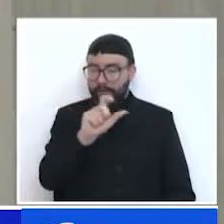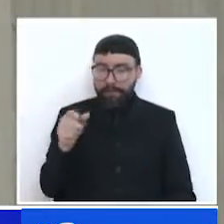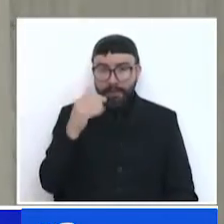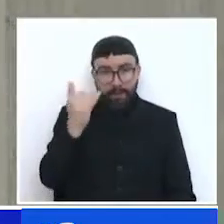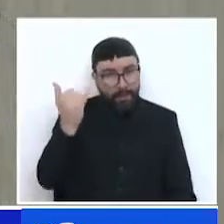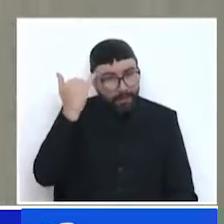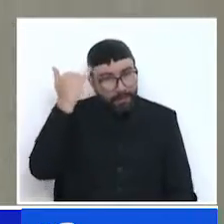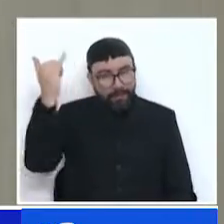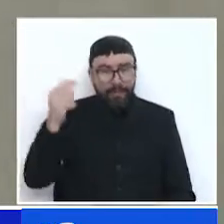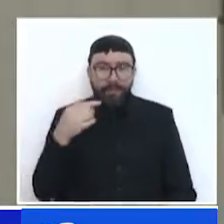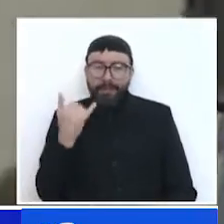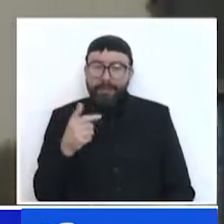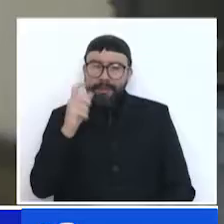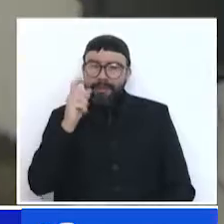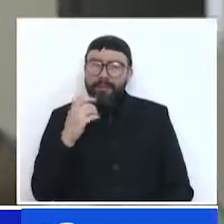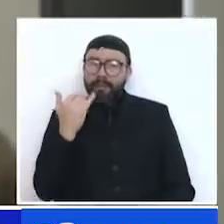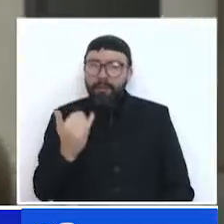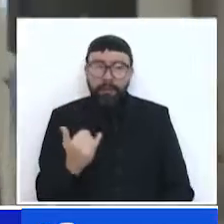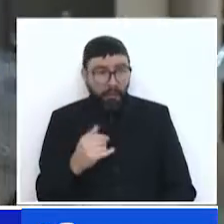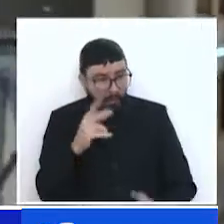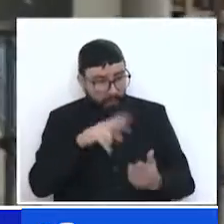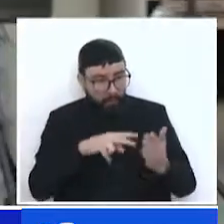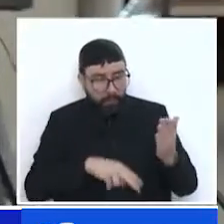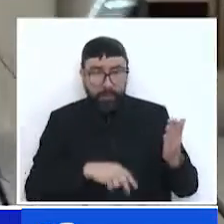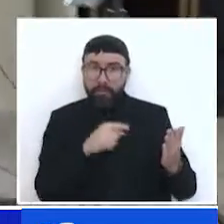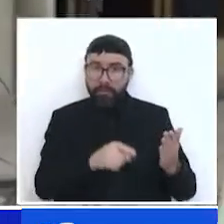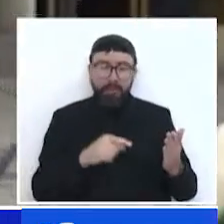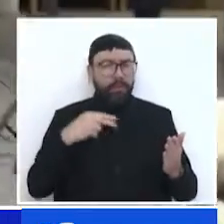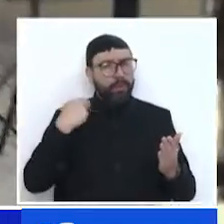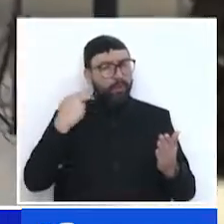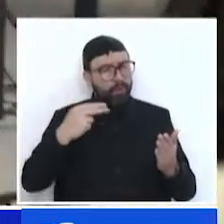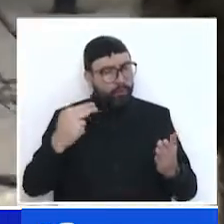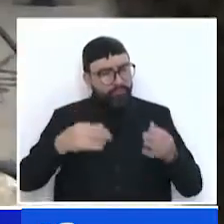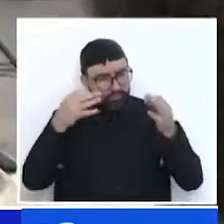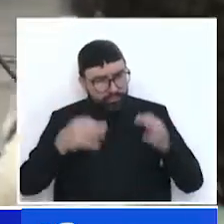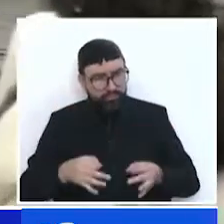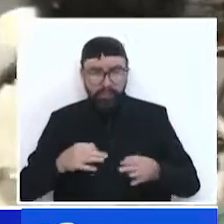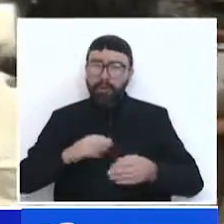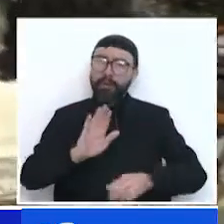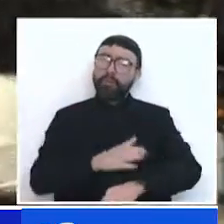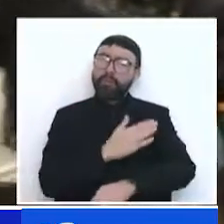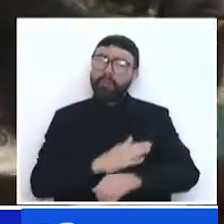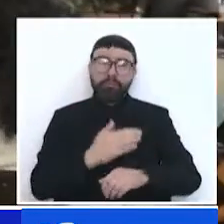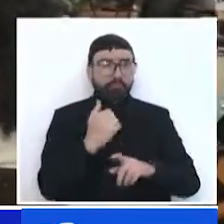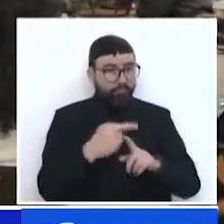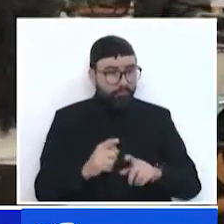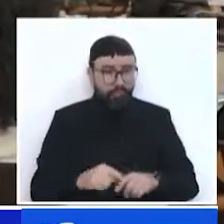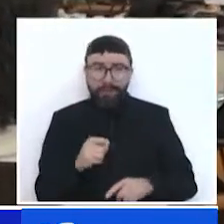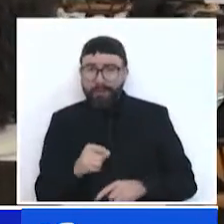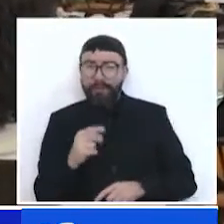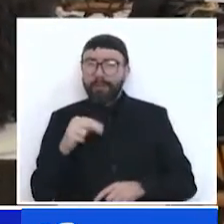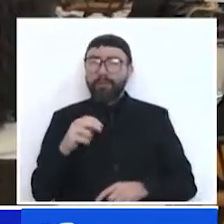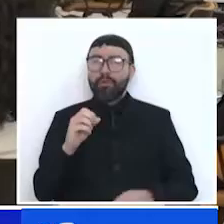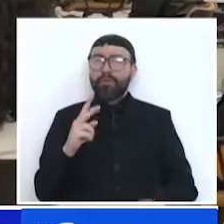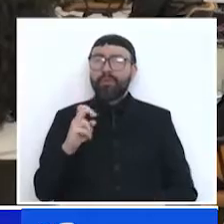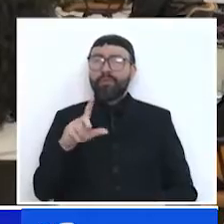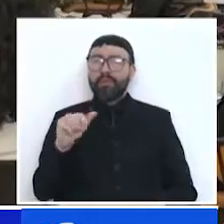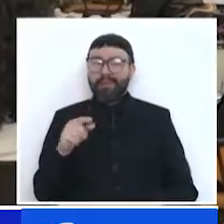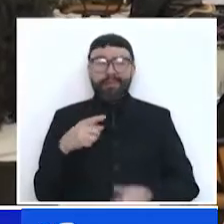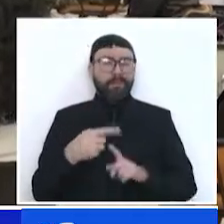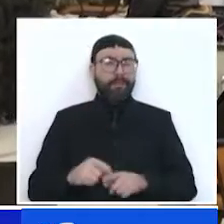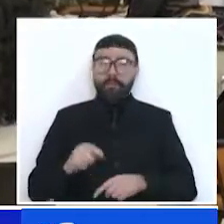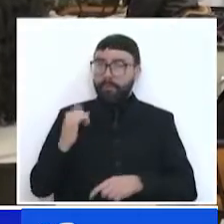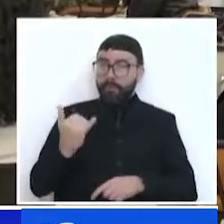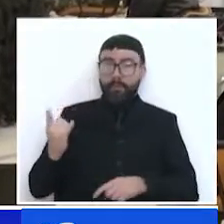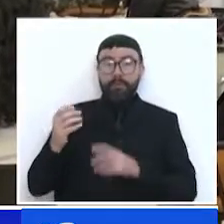podrá encontrar literatura regional con géneros como historia, crónica, cuento, poesía, novela y ensayo, de los autores que han construido